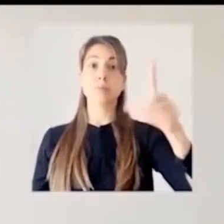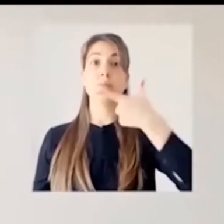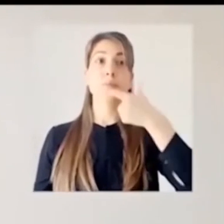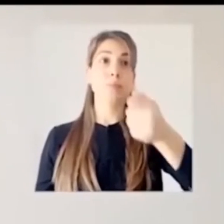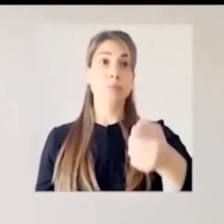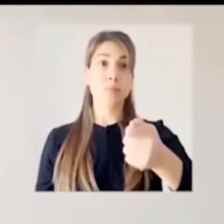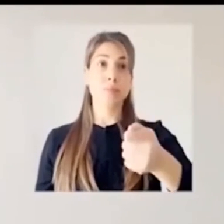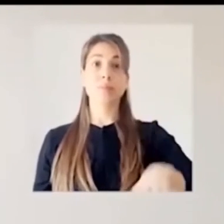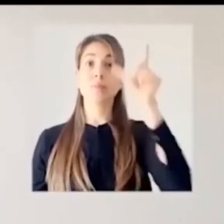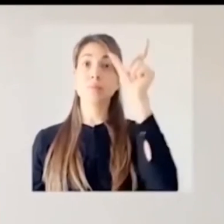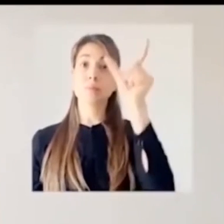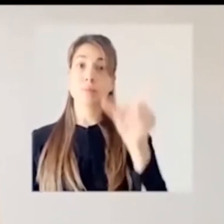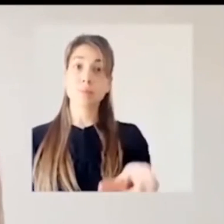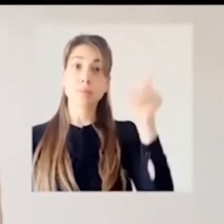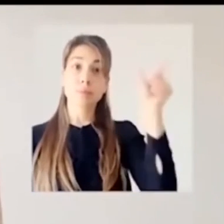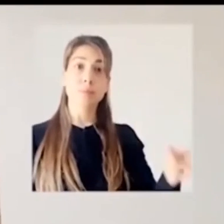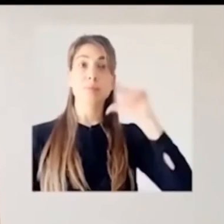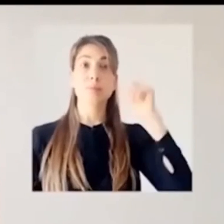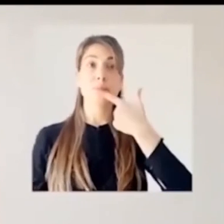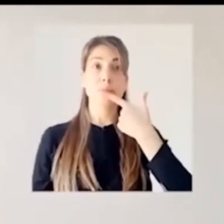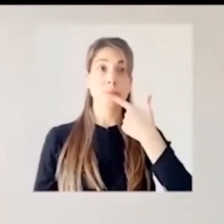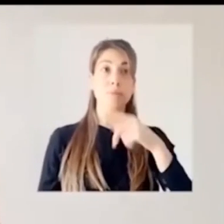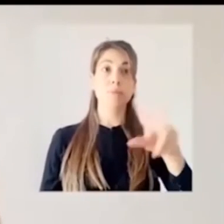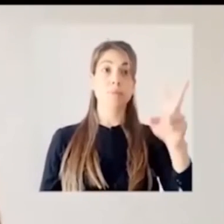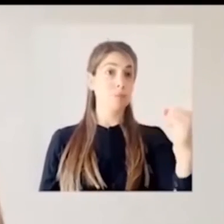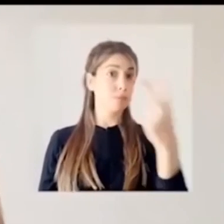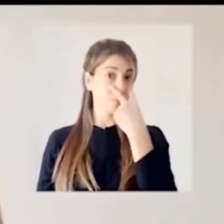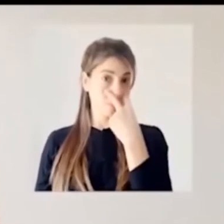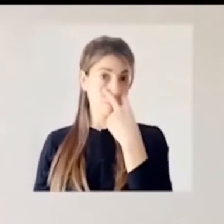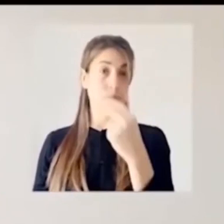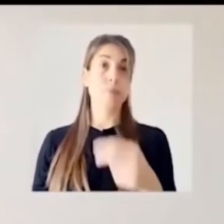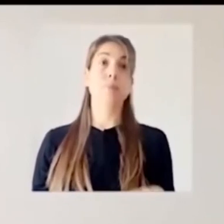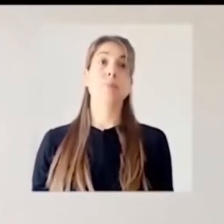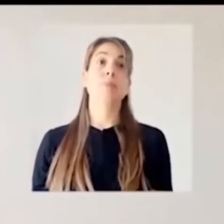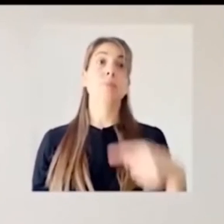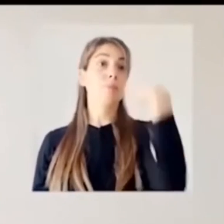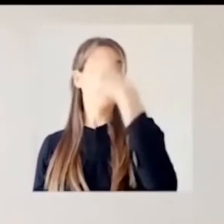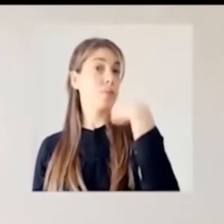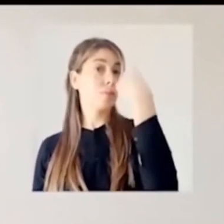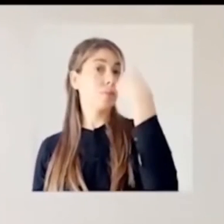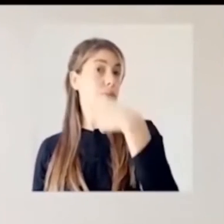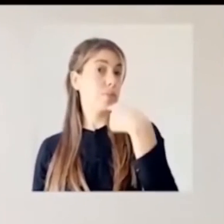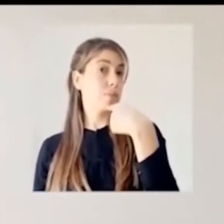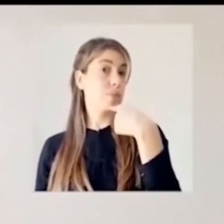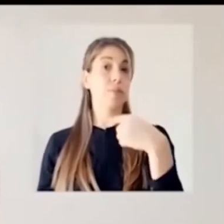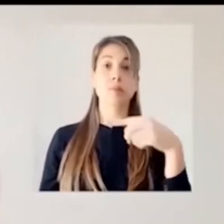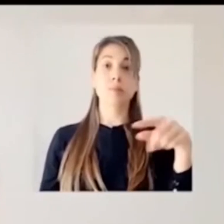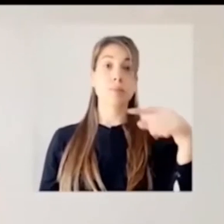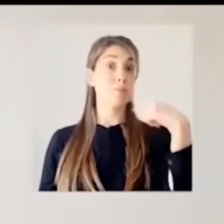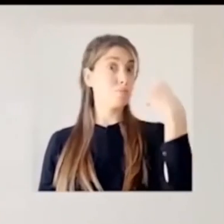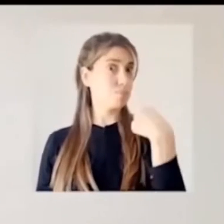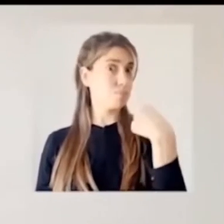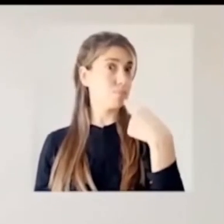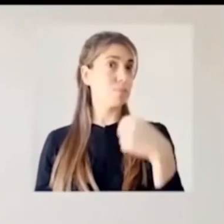puede molestar. Entonces, la importancia que tiene es saber cómo y